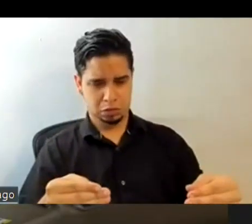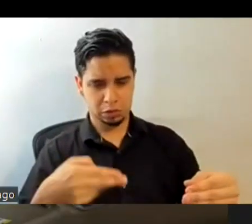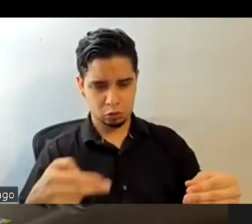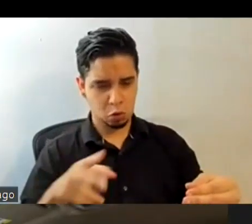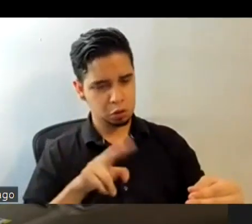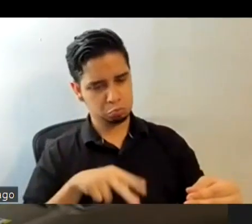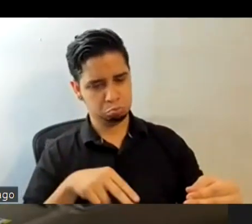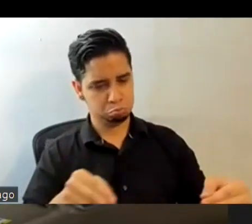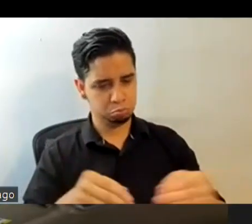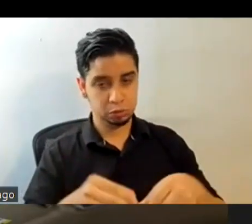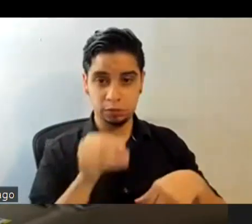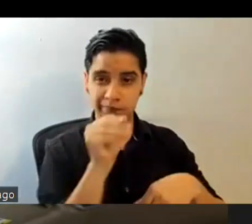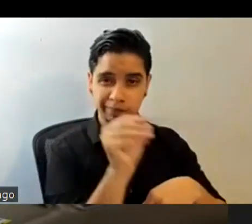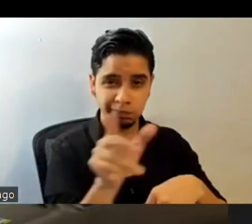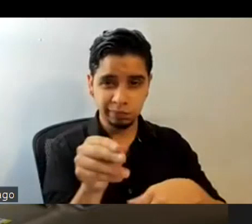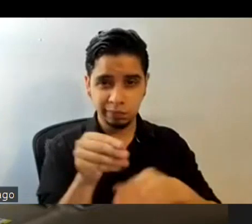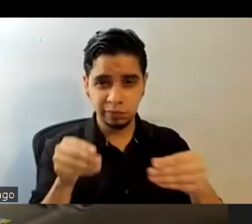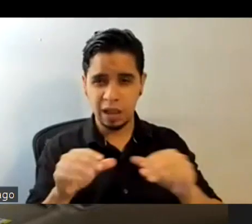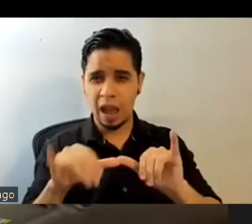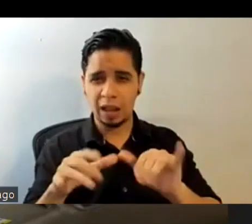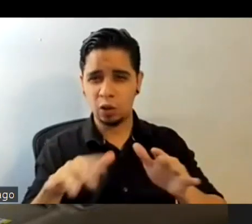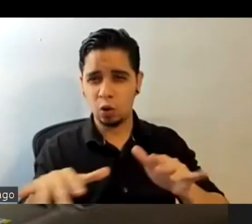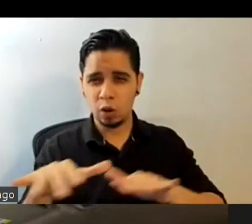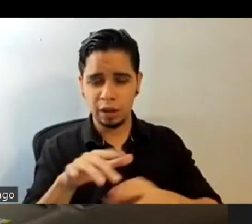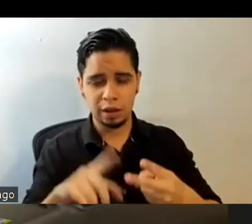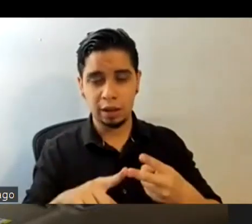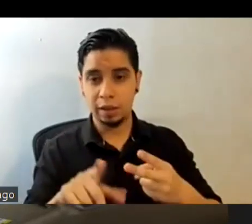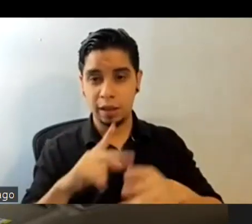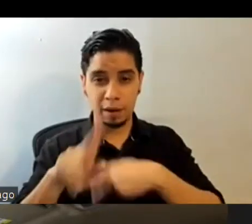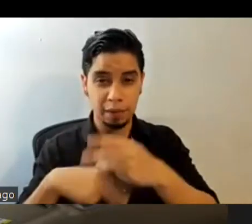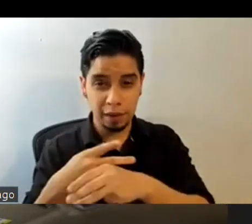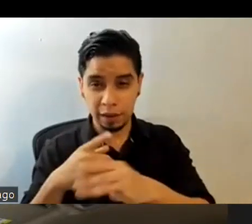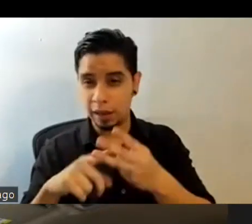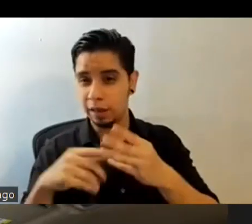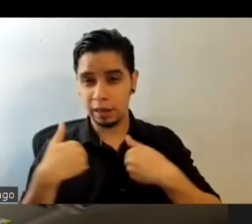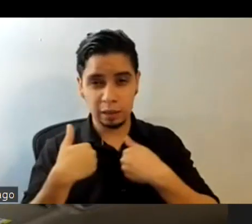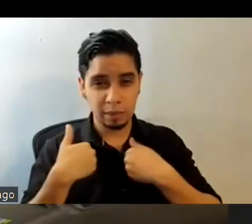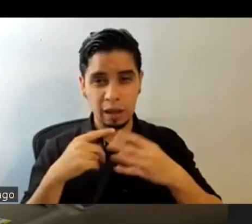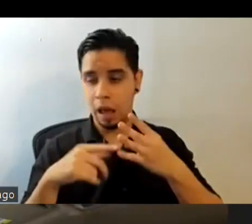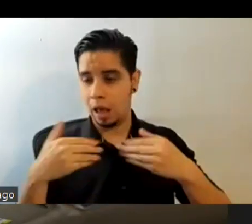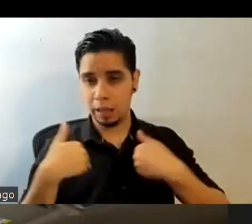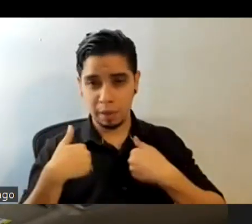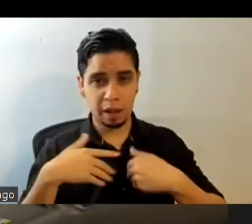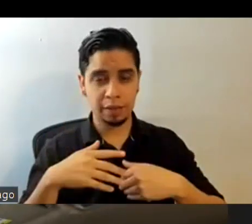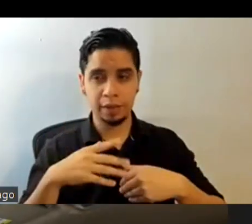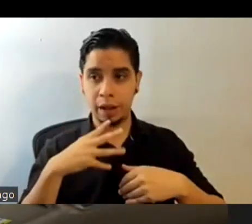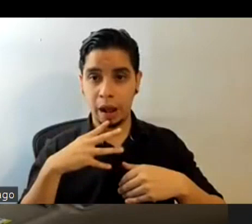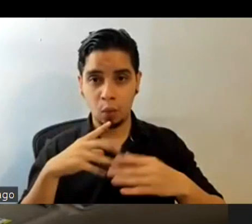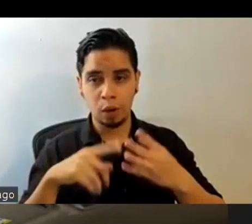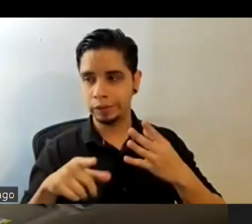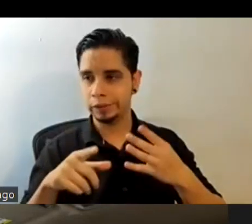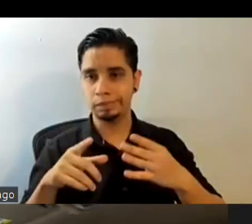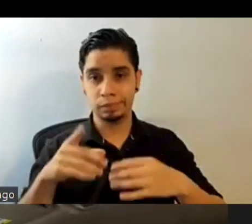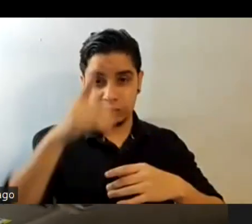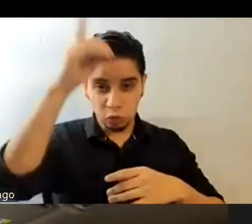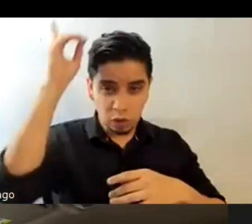de arqueología, de planeta, de animales marinos, de dinosaurios. Y